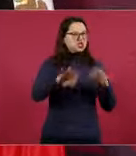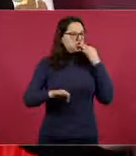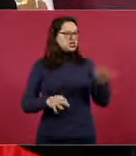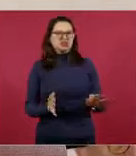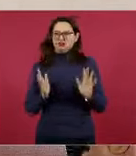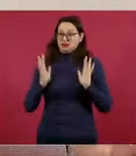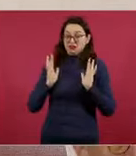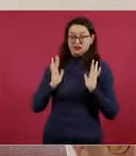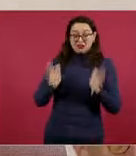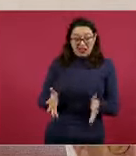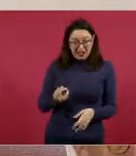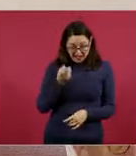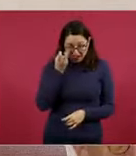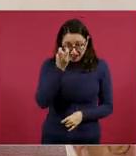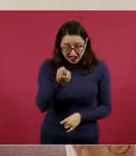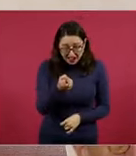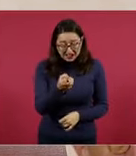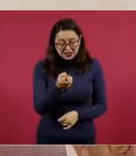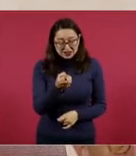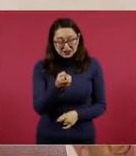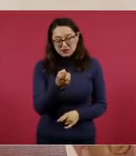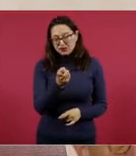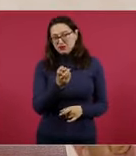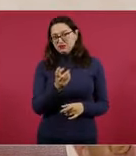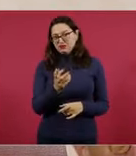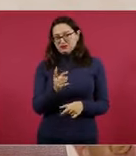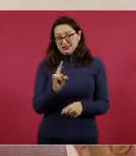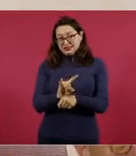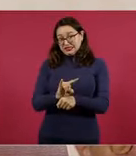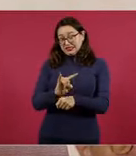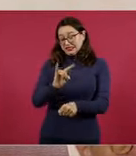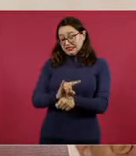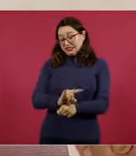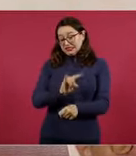No, hay que tener mucho cuidado.